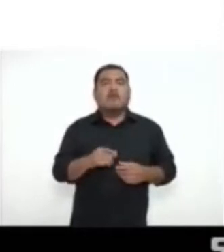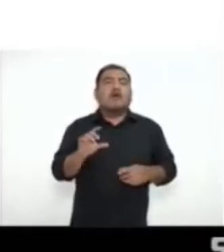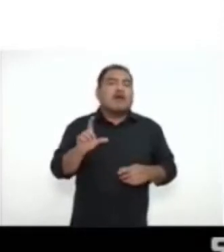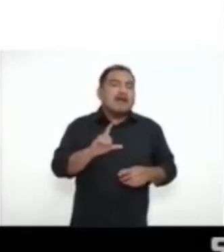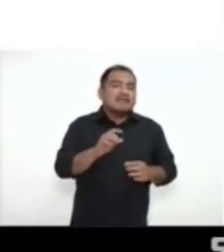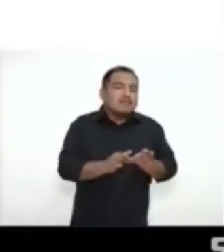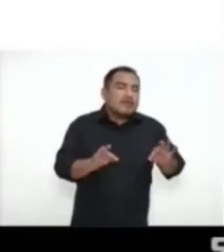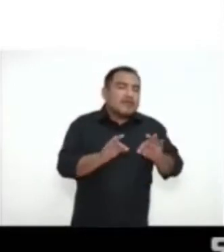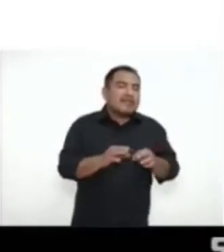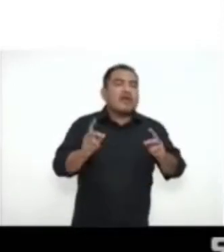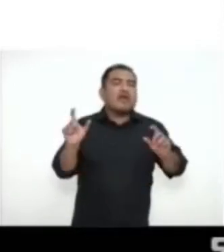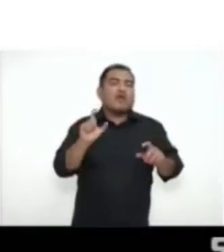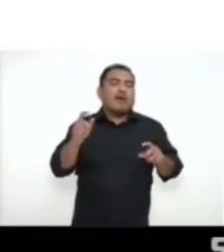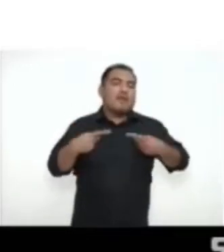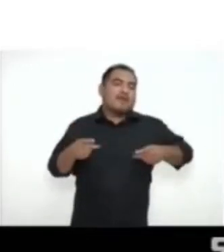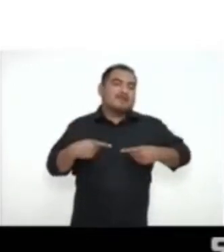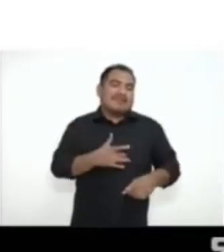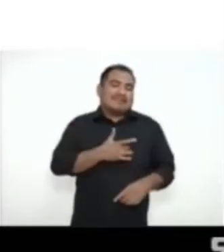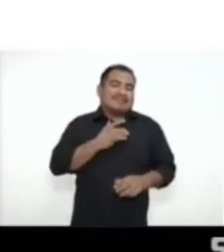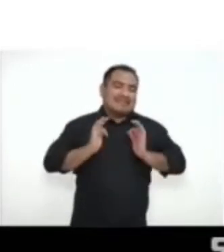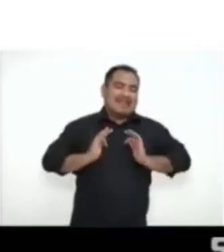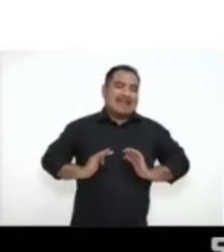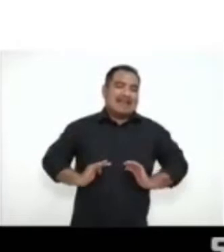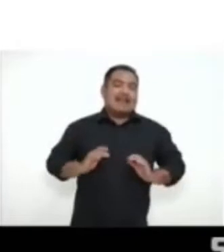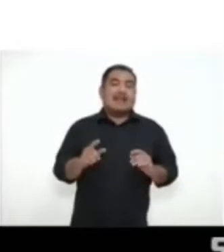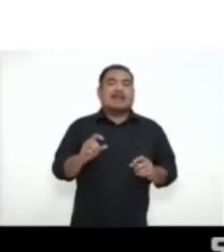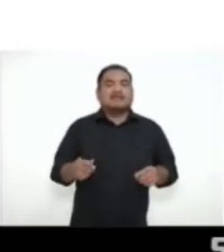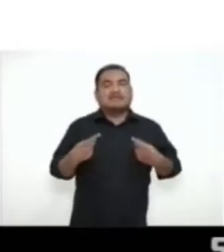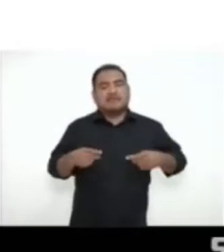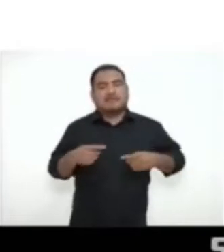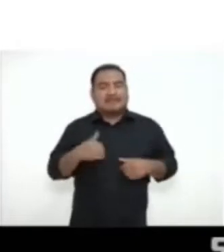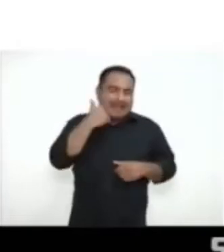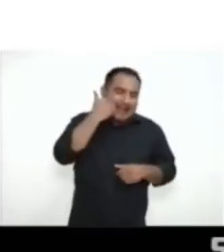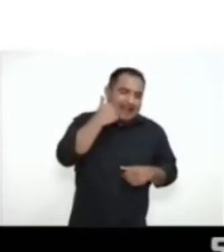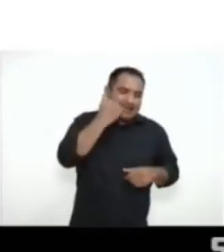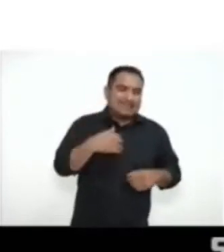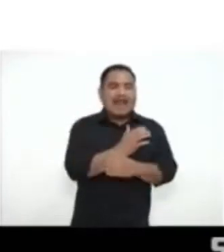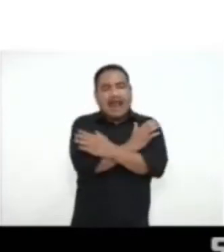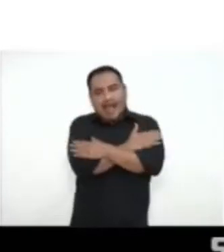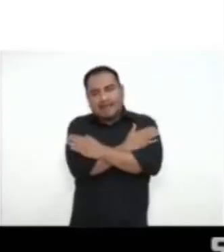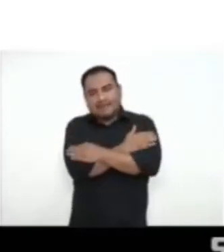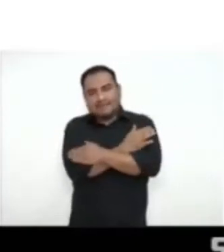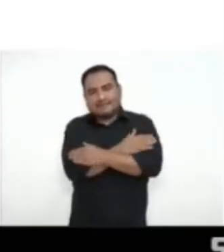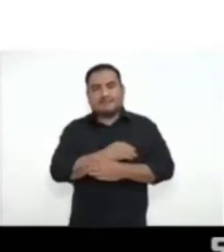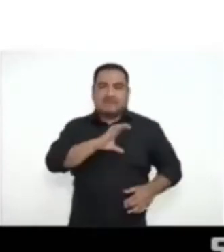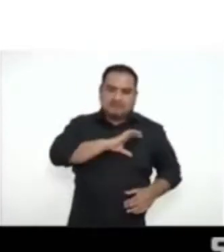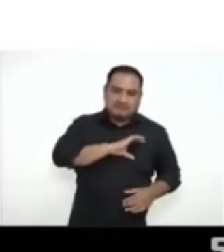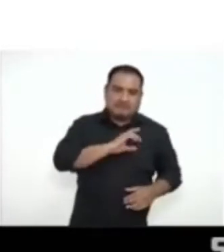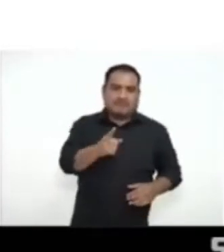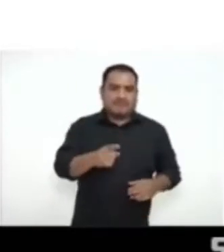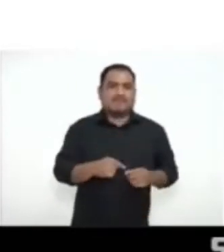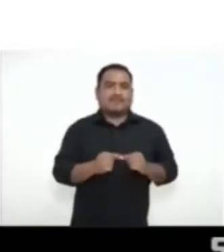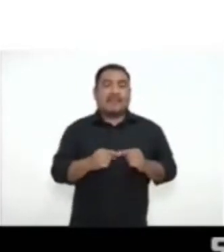contacto, cuando nos abrazamos, cuando nos acariciamos, cuando nos besamos. Es la hormona que